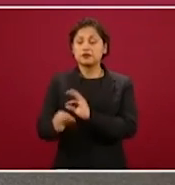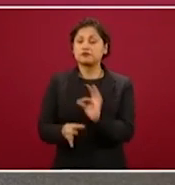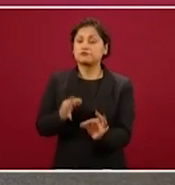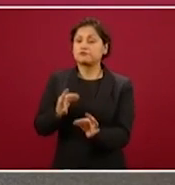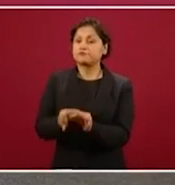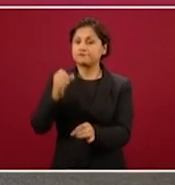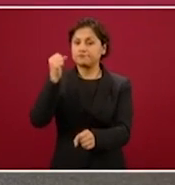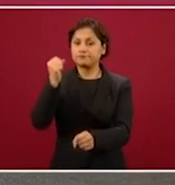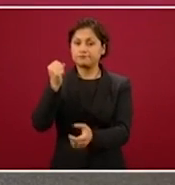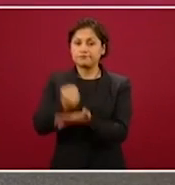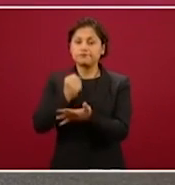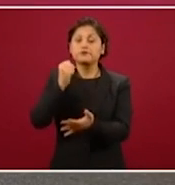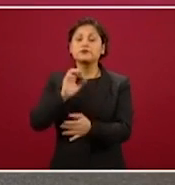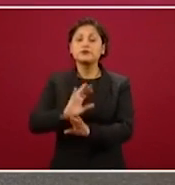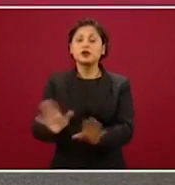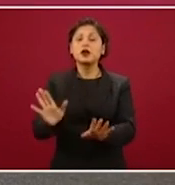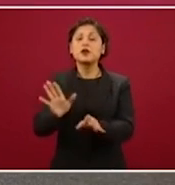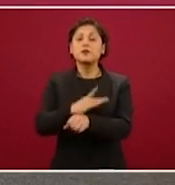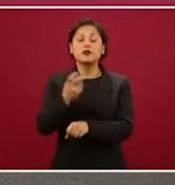importantísimo